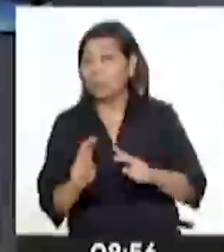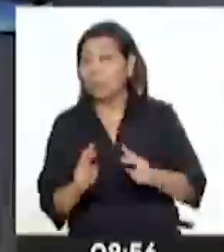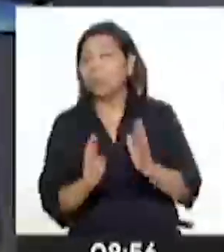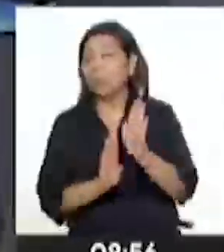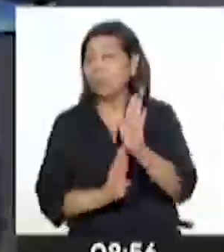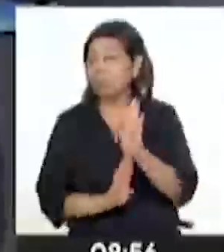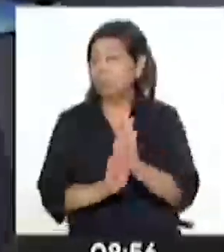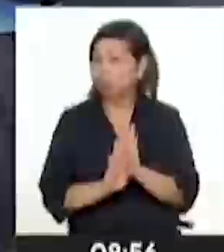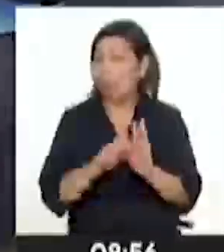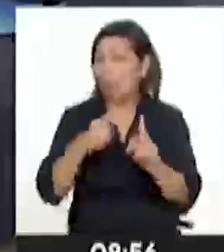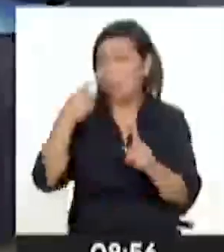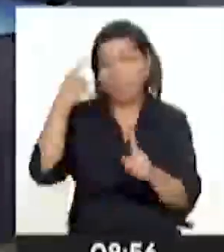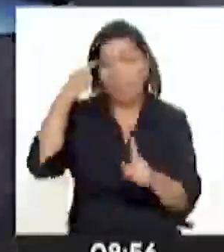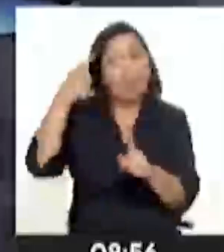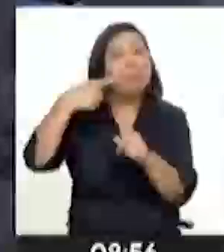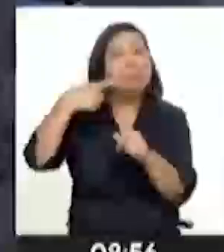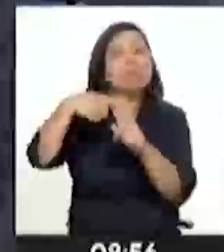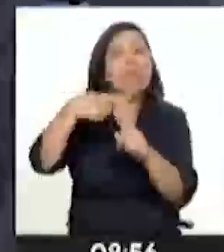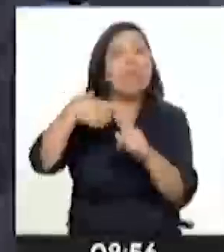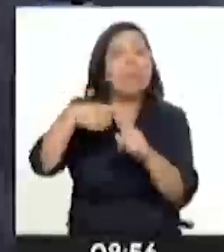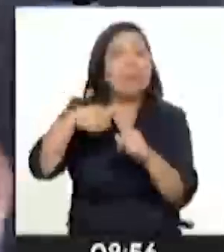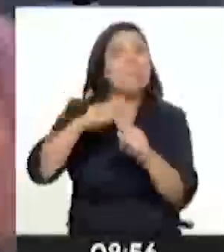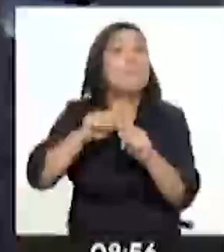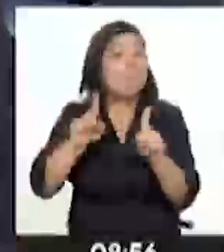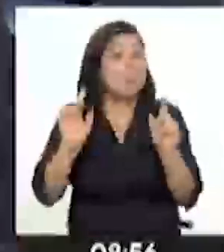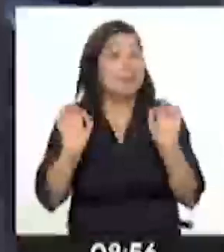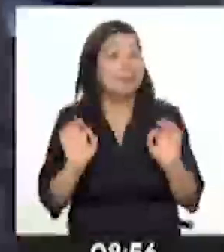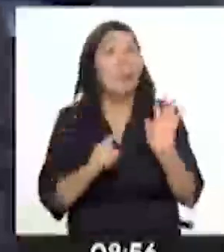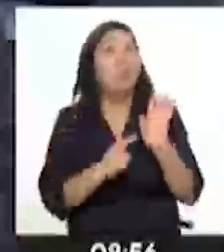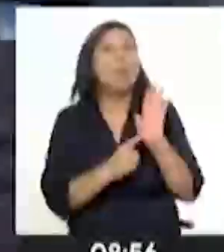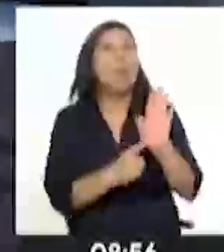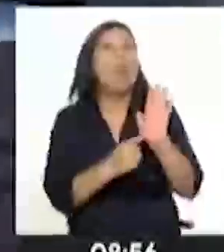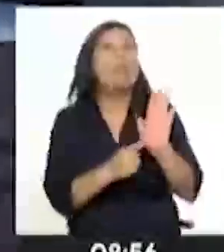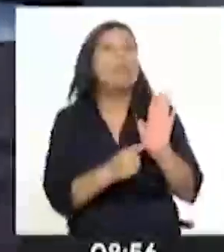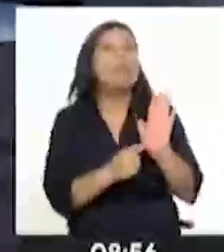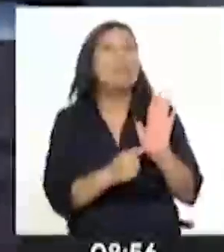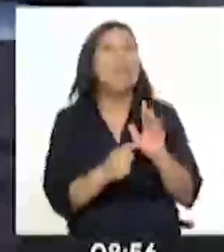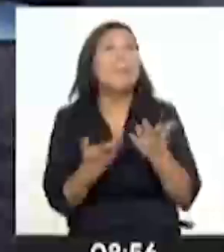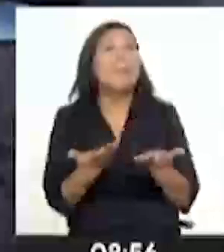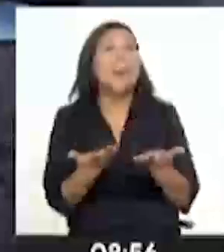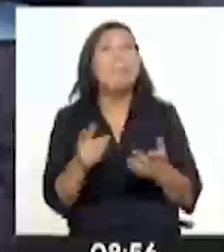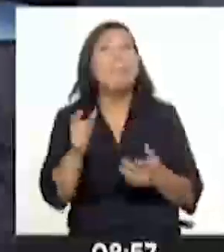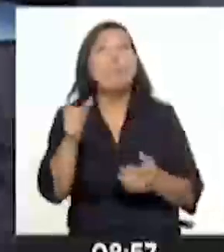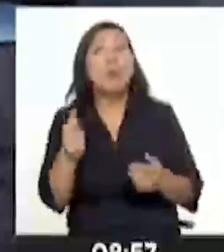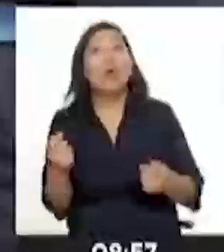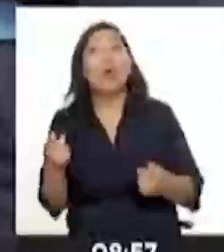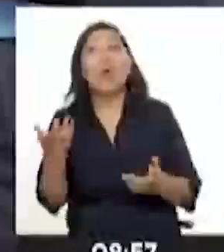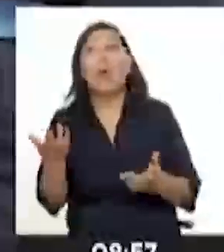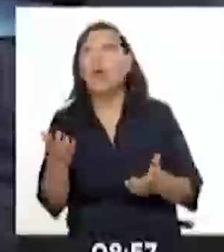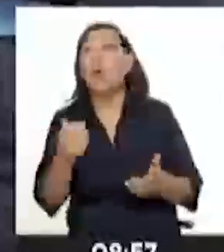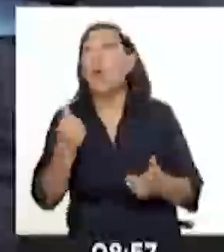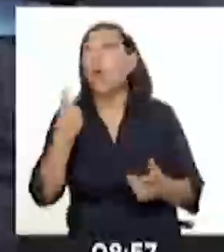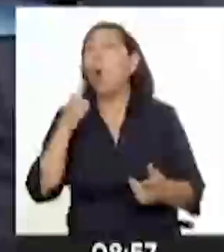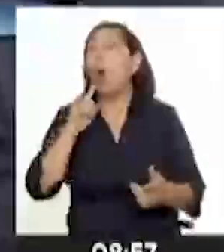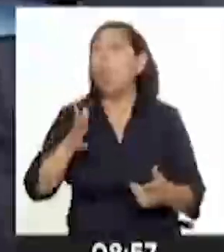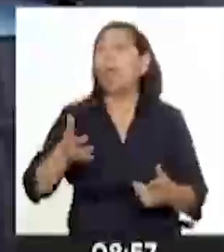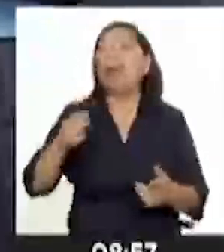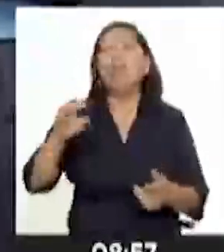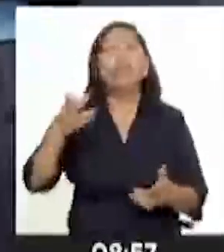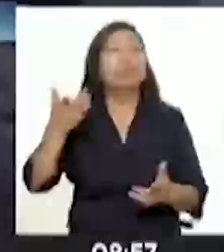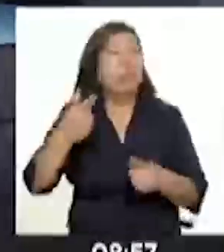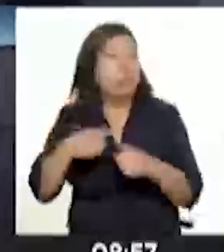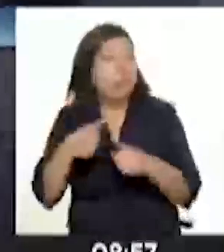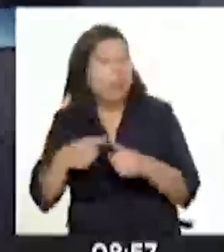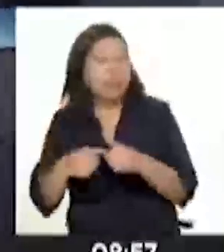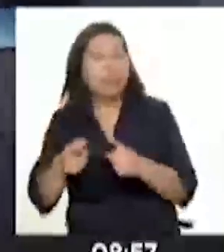optimista. Lo que queremos hacer es que esa confianza también se refleje en la posición de los inversionistas internacionales. Y los últimos años,